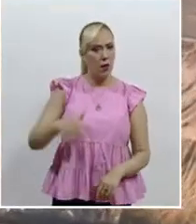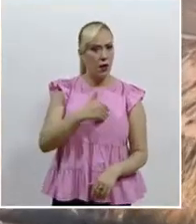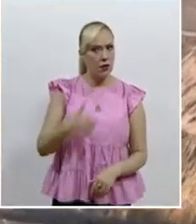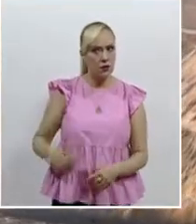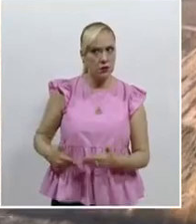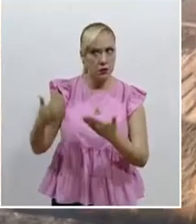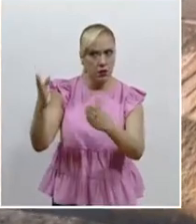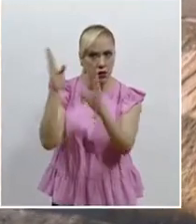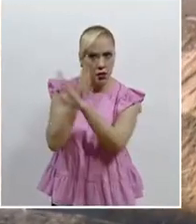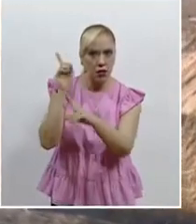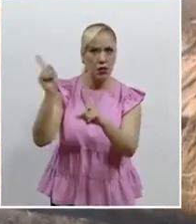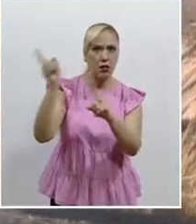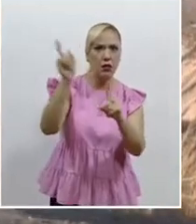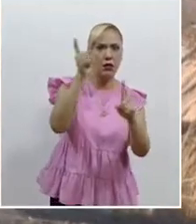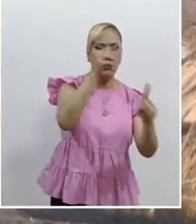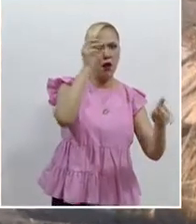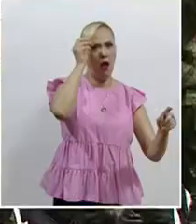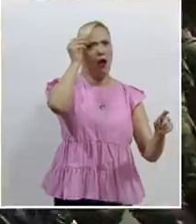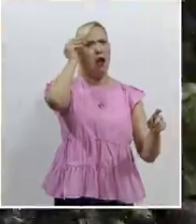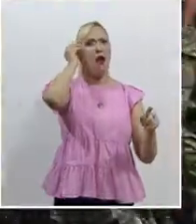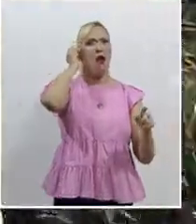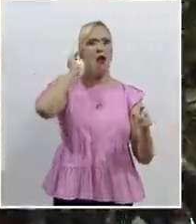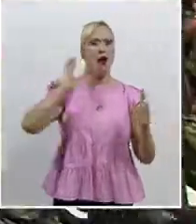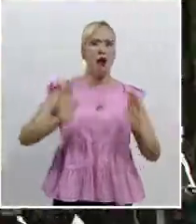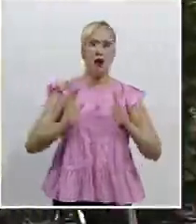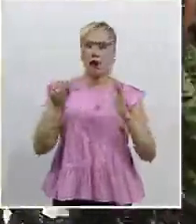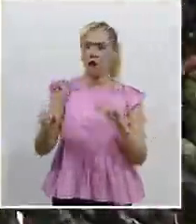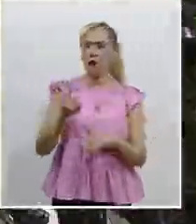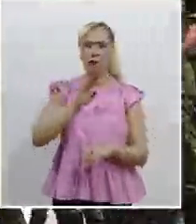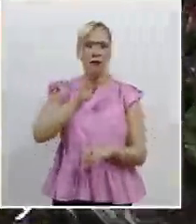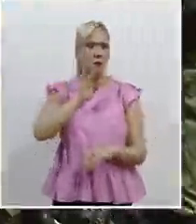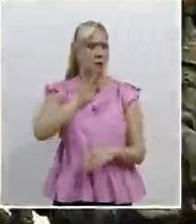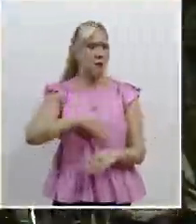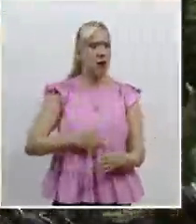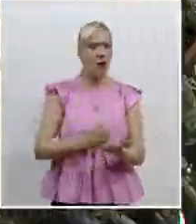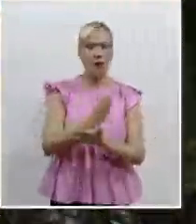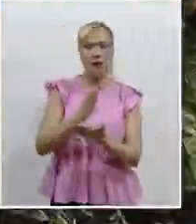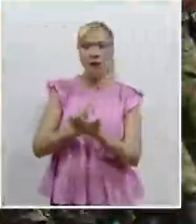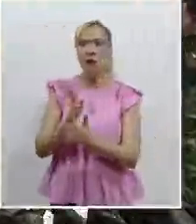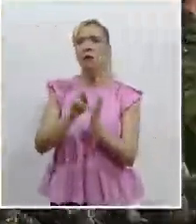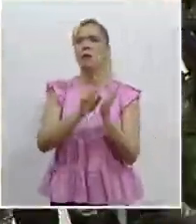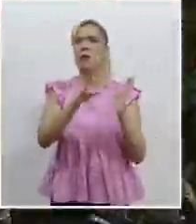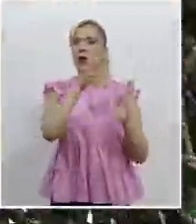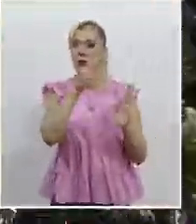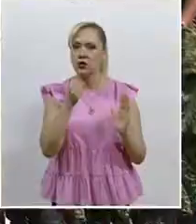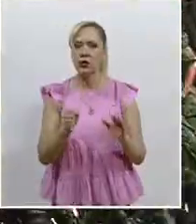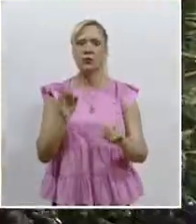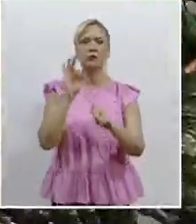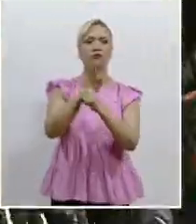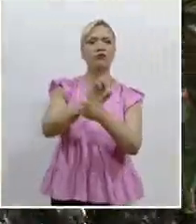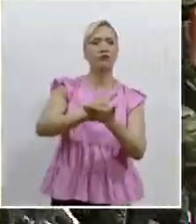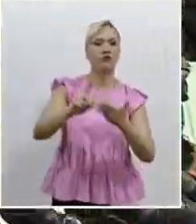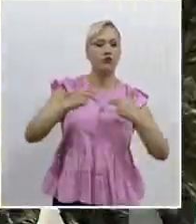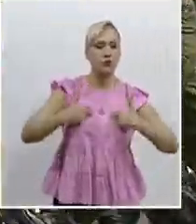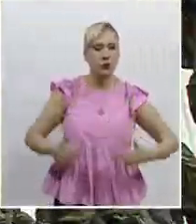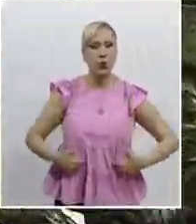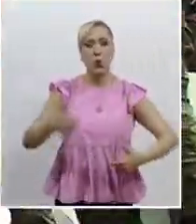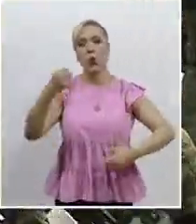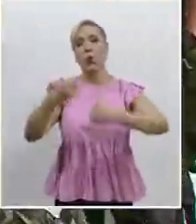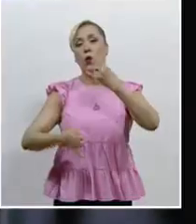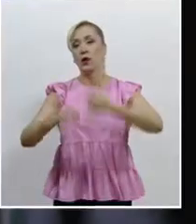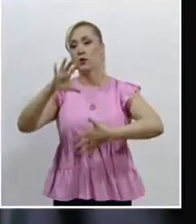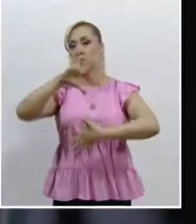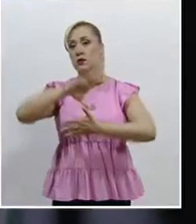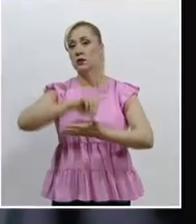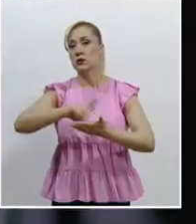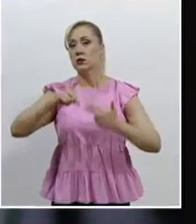además de otras personas presuntamente afectadas por Pegasus, entre las que se encuentran periodistas, activistas, un juez de la Corte Interamericana